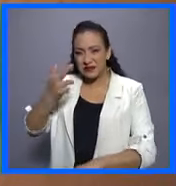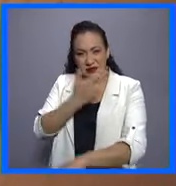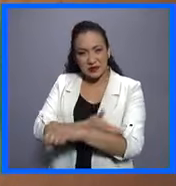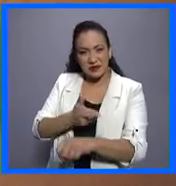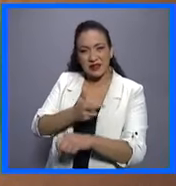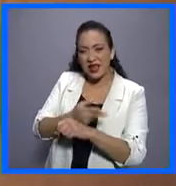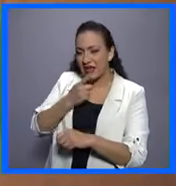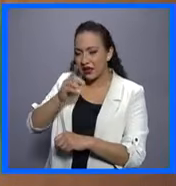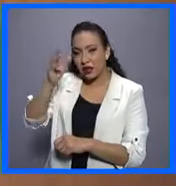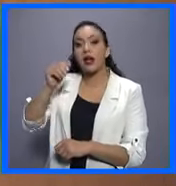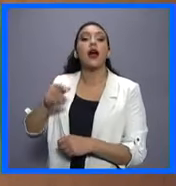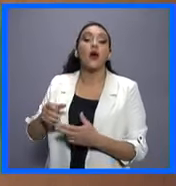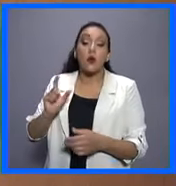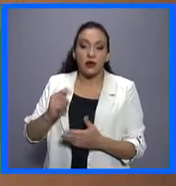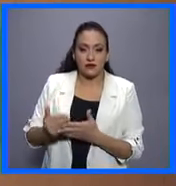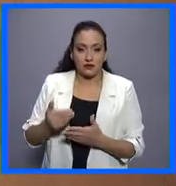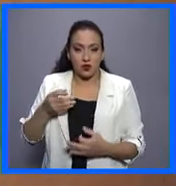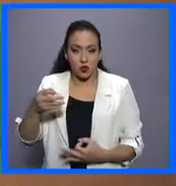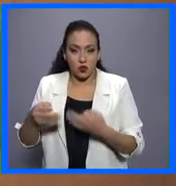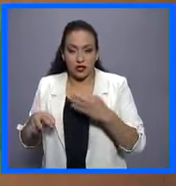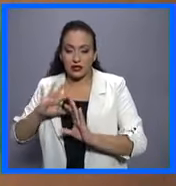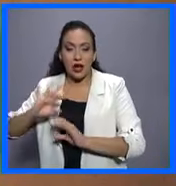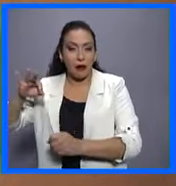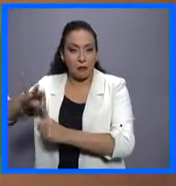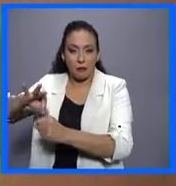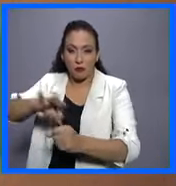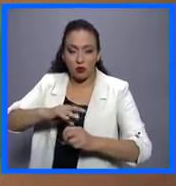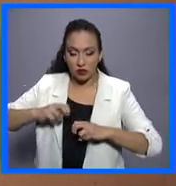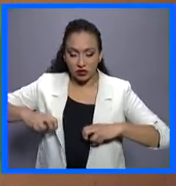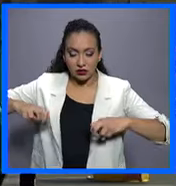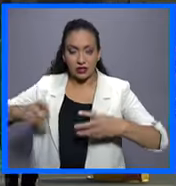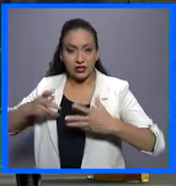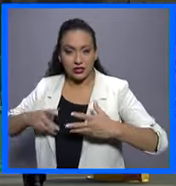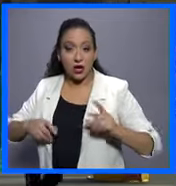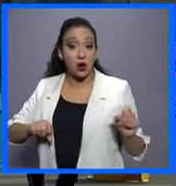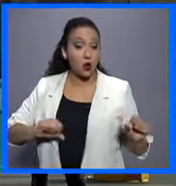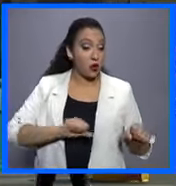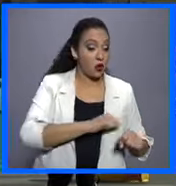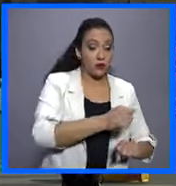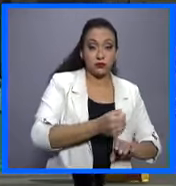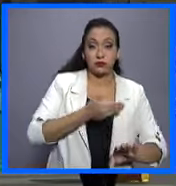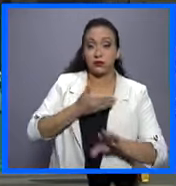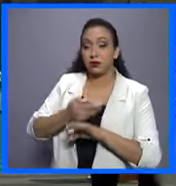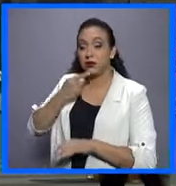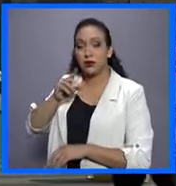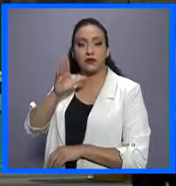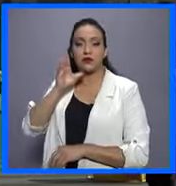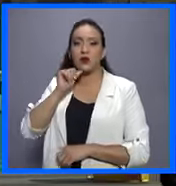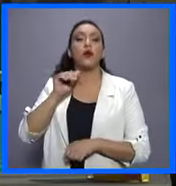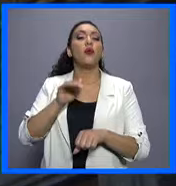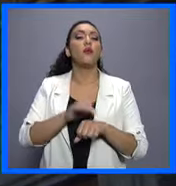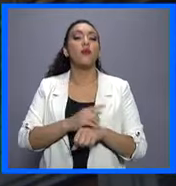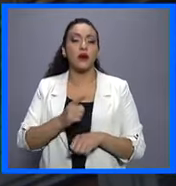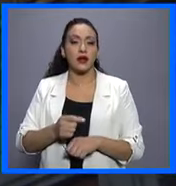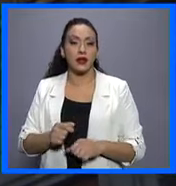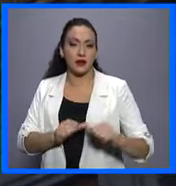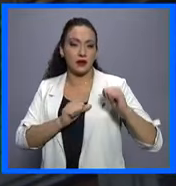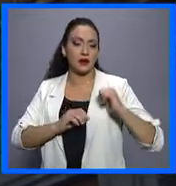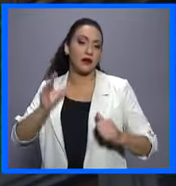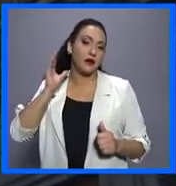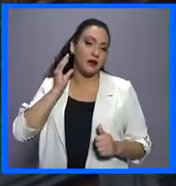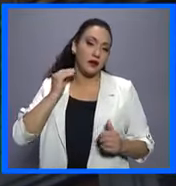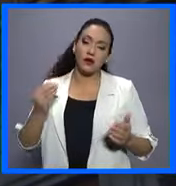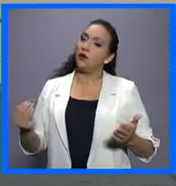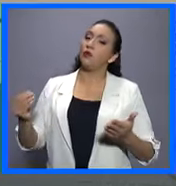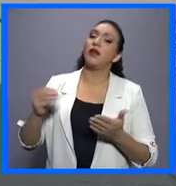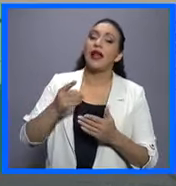contra votaciones de asuntos resueltos por las extintas salas de la Corte. Esto al analizar un recurso promovido por el Ejecutivo Federal contra